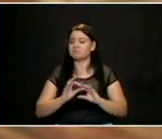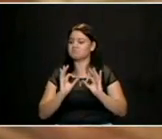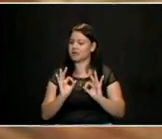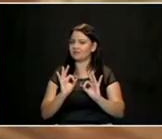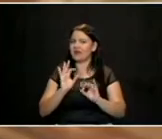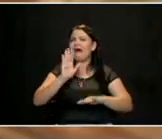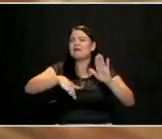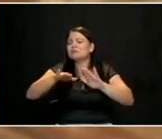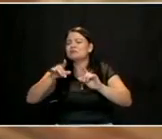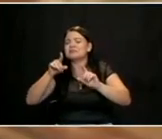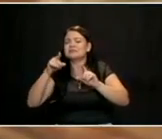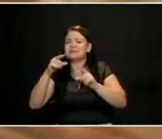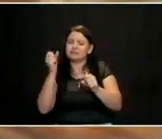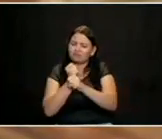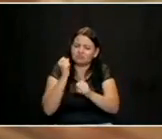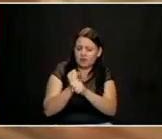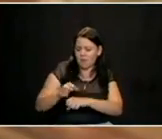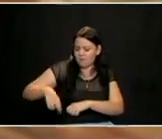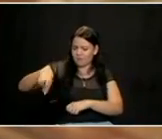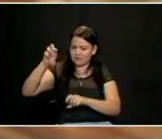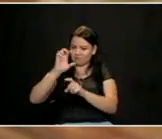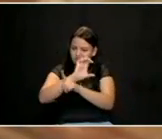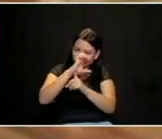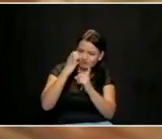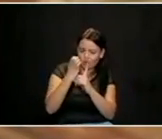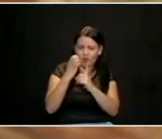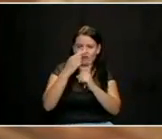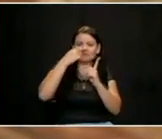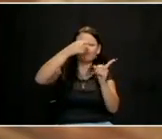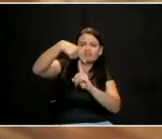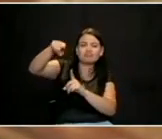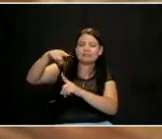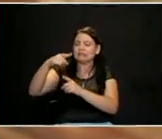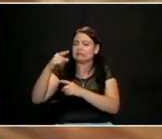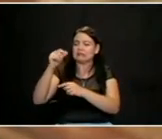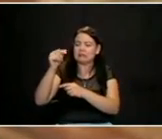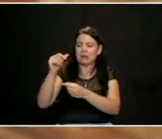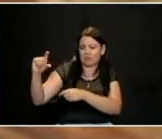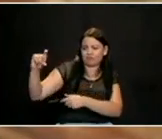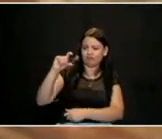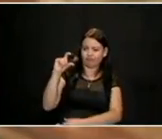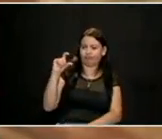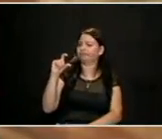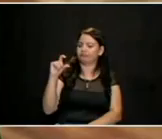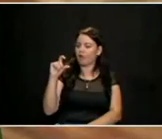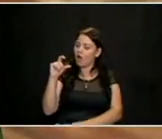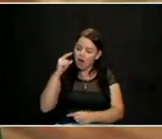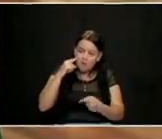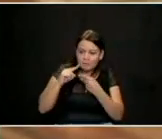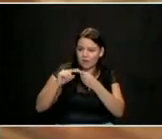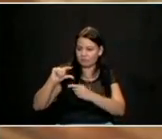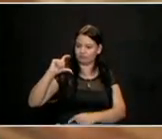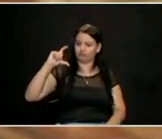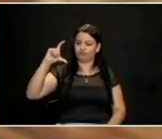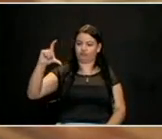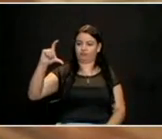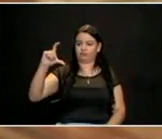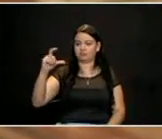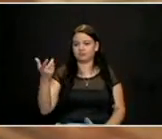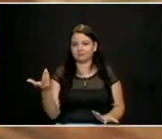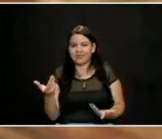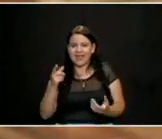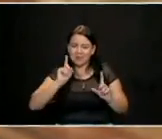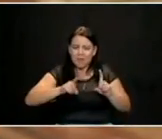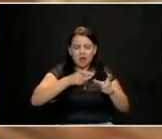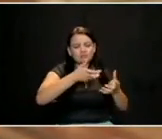un salario mínimo. Vamos a mejorar esas condiciones a través de prepararlos con técnicas y tecnológicas en temas de gastronomía,